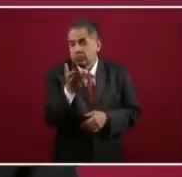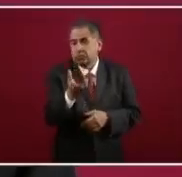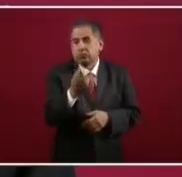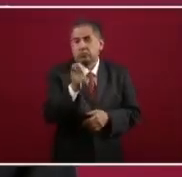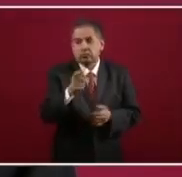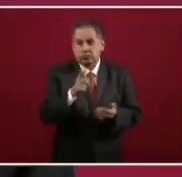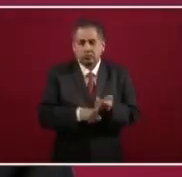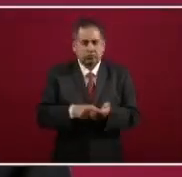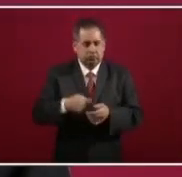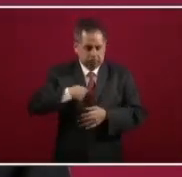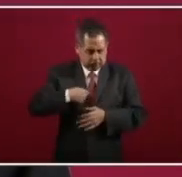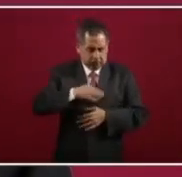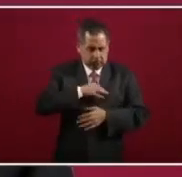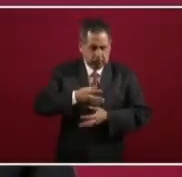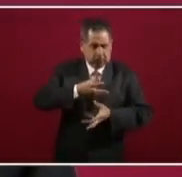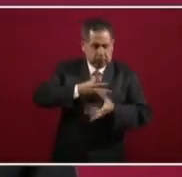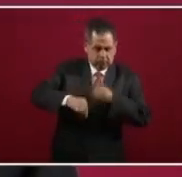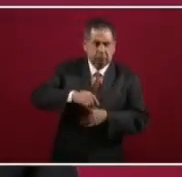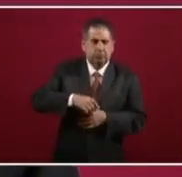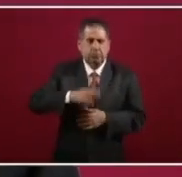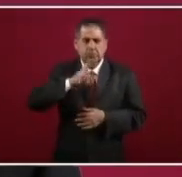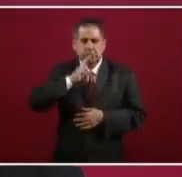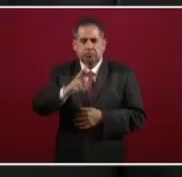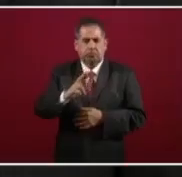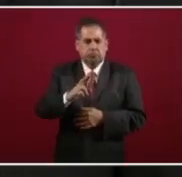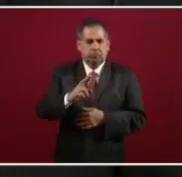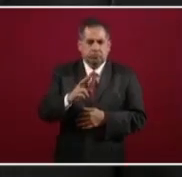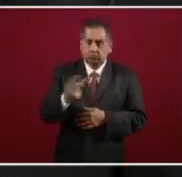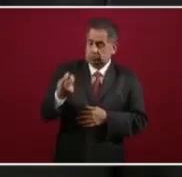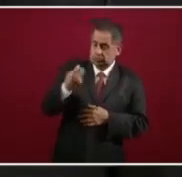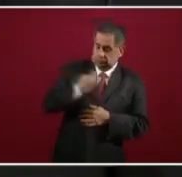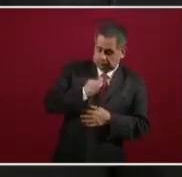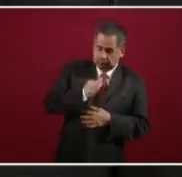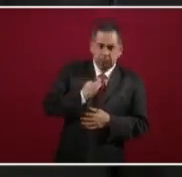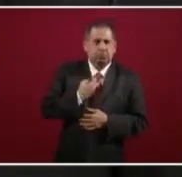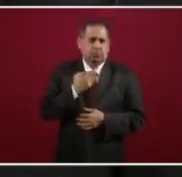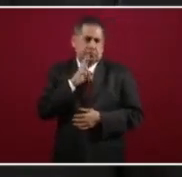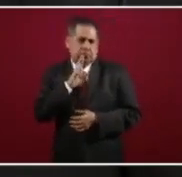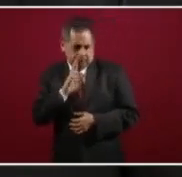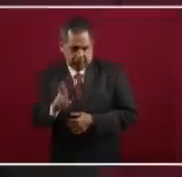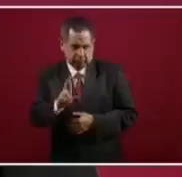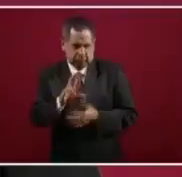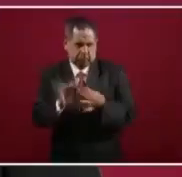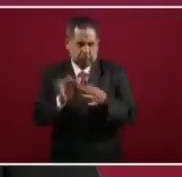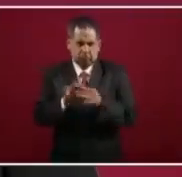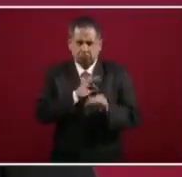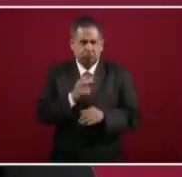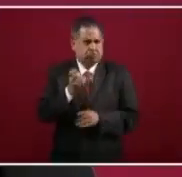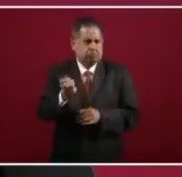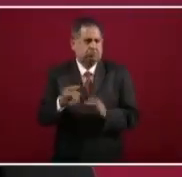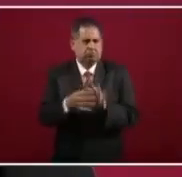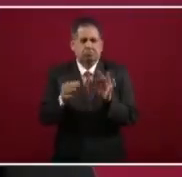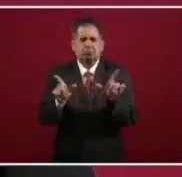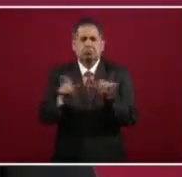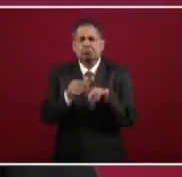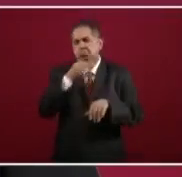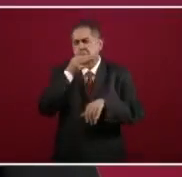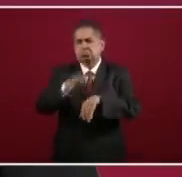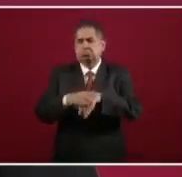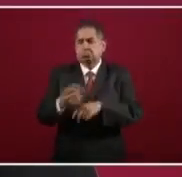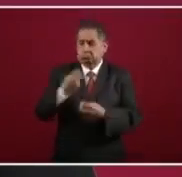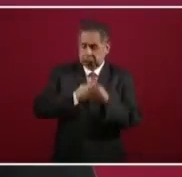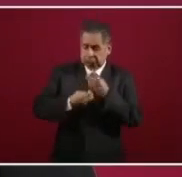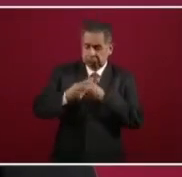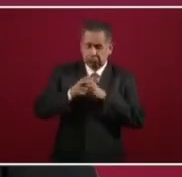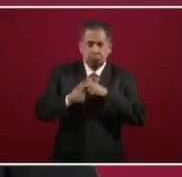es que yo pueda ejercer mi derecho de réplica nada más porque